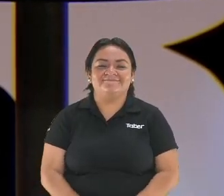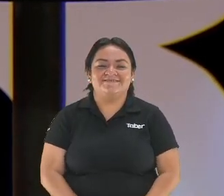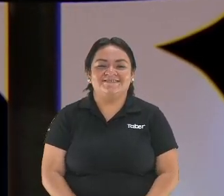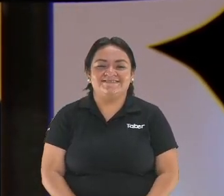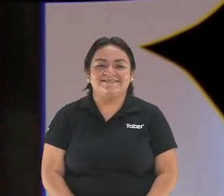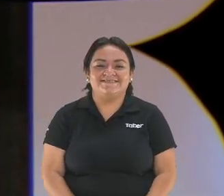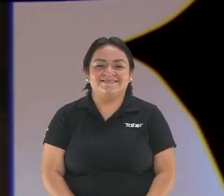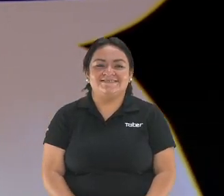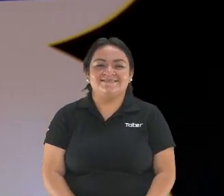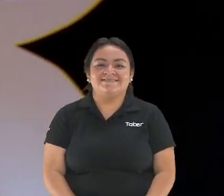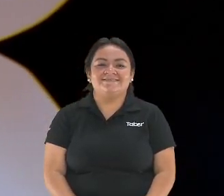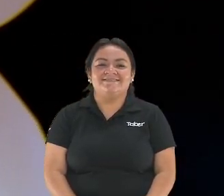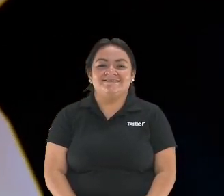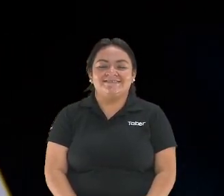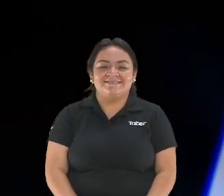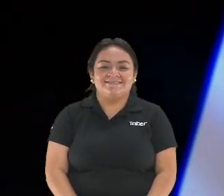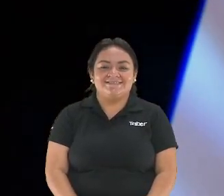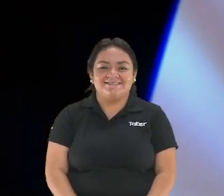difícil